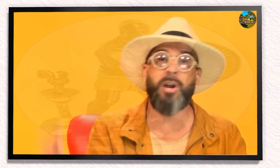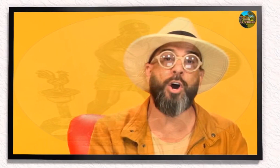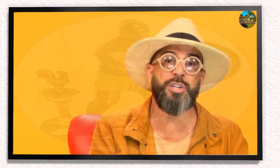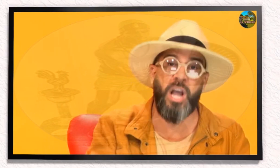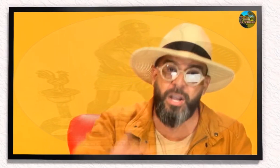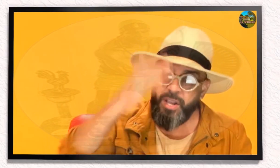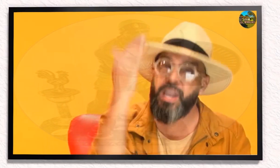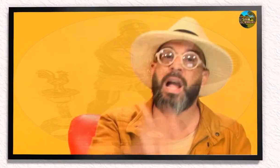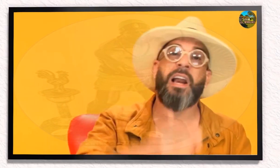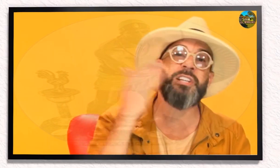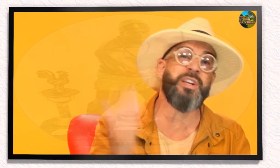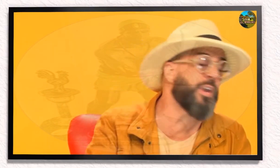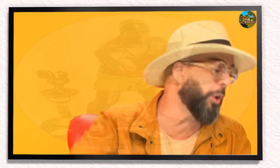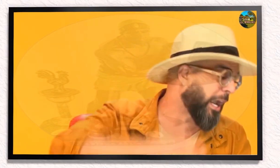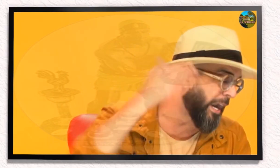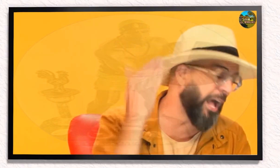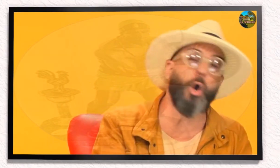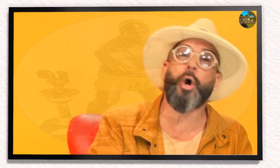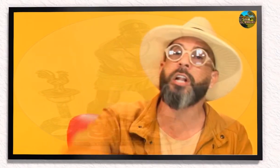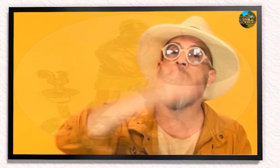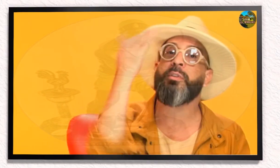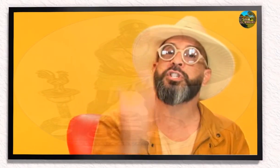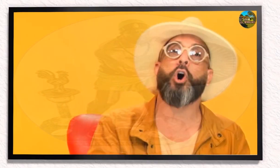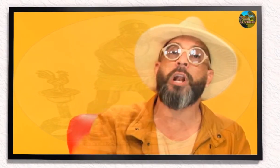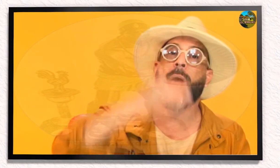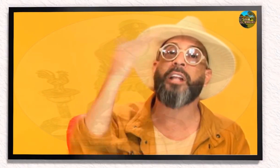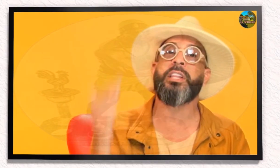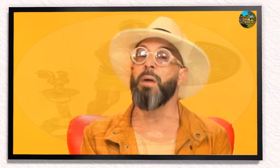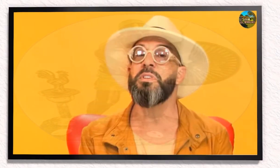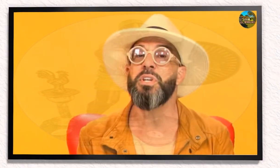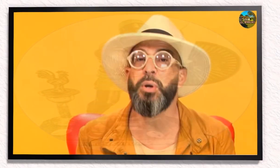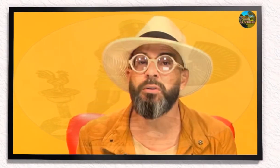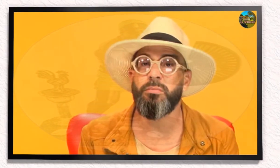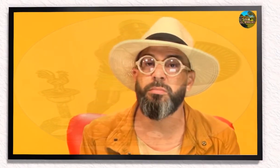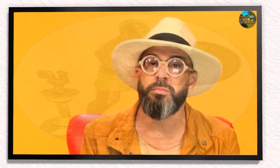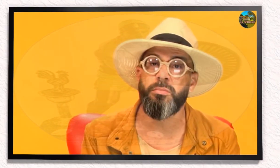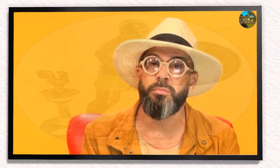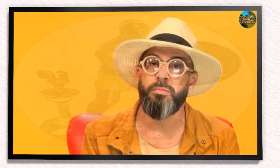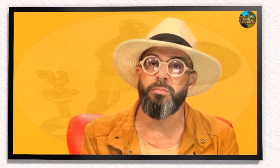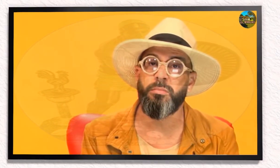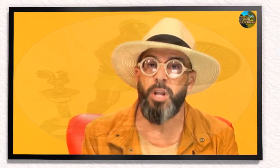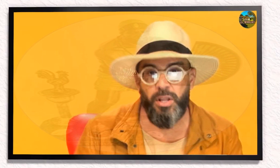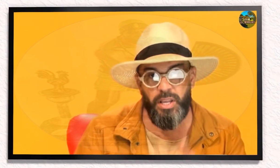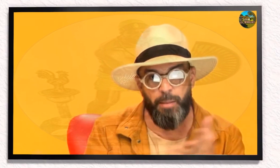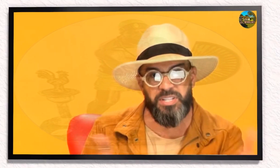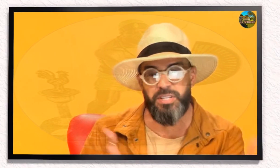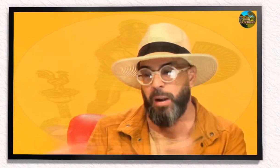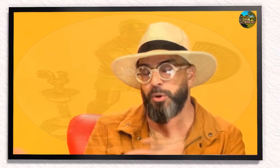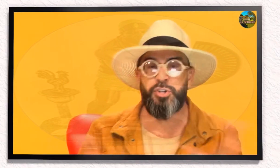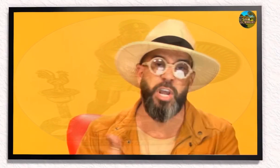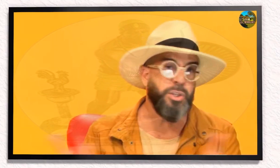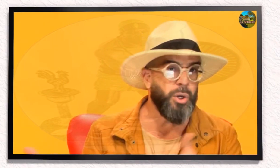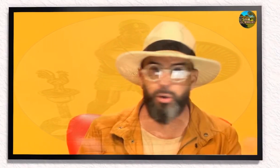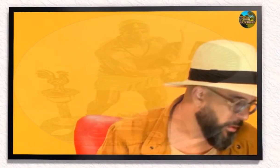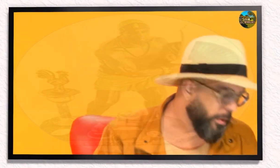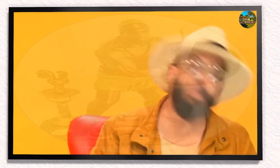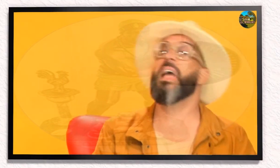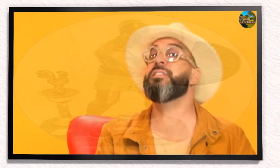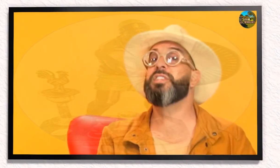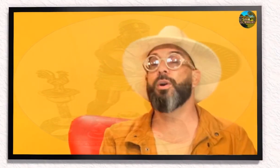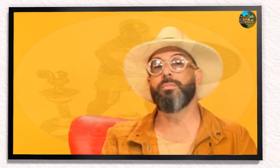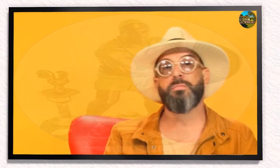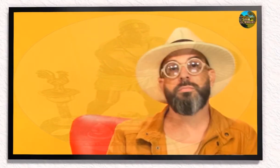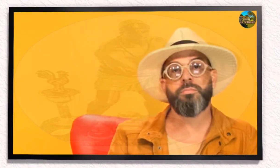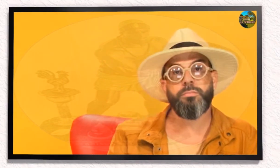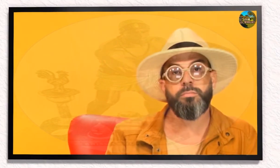quieren moral absolutamente de todos los valores que ostentar un ser humano en